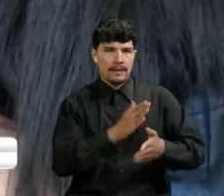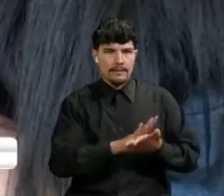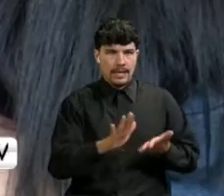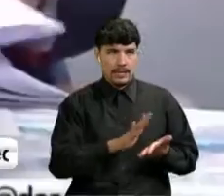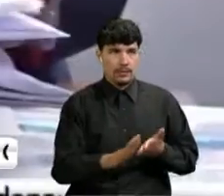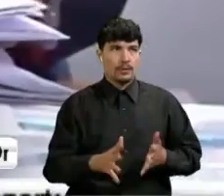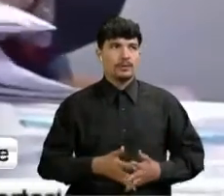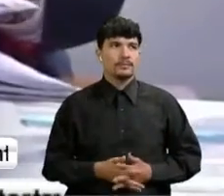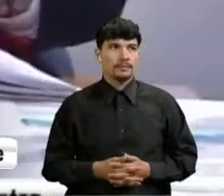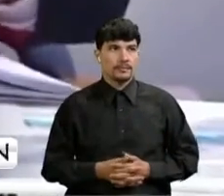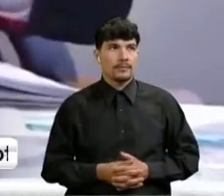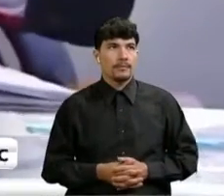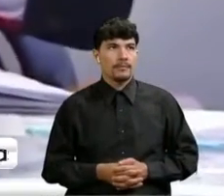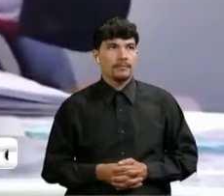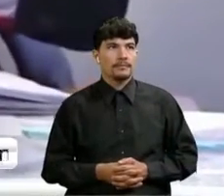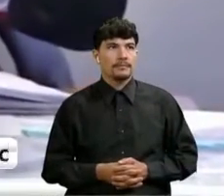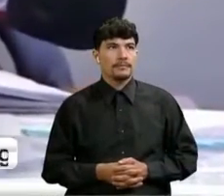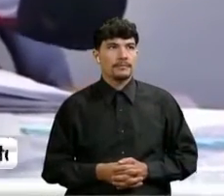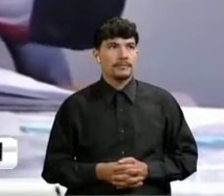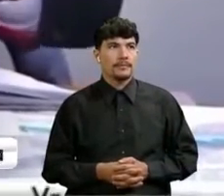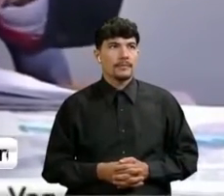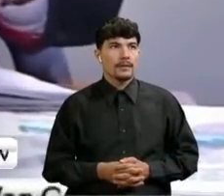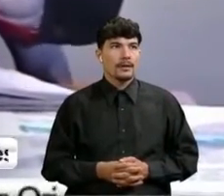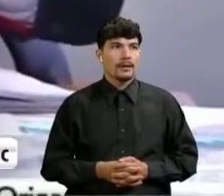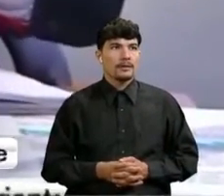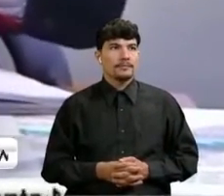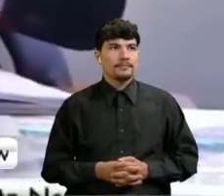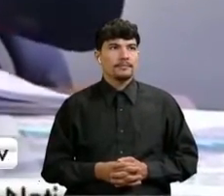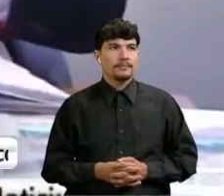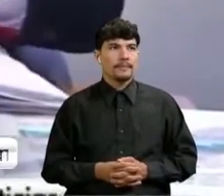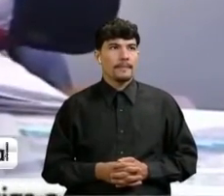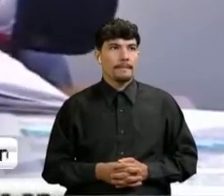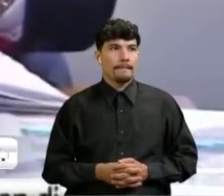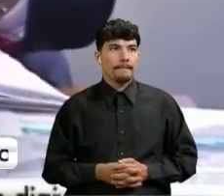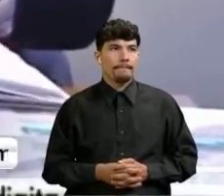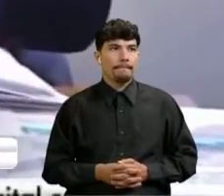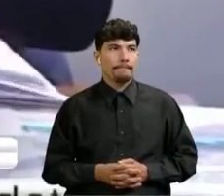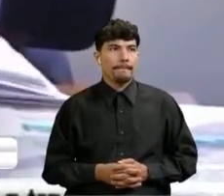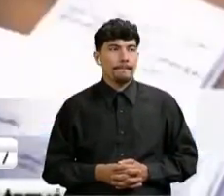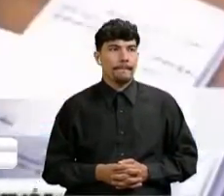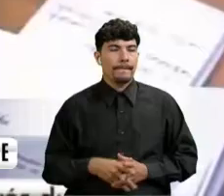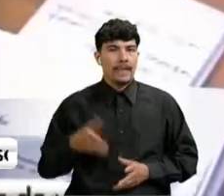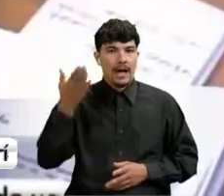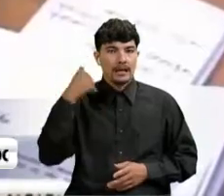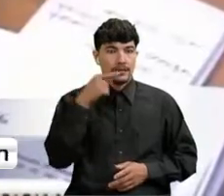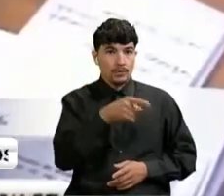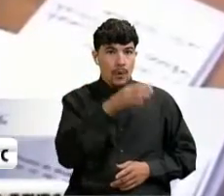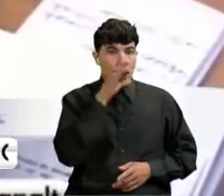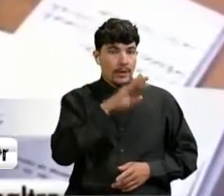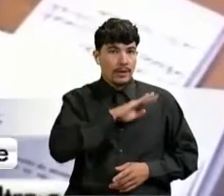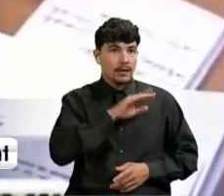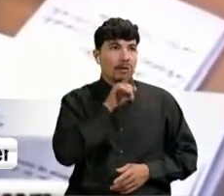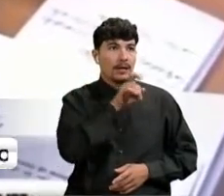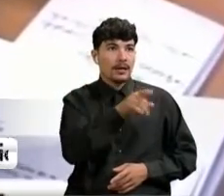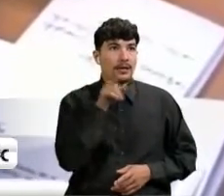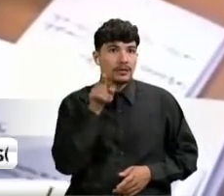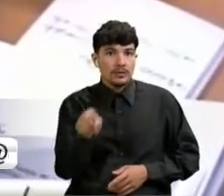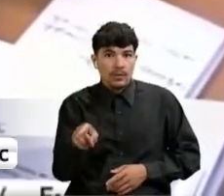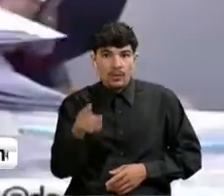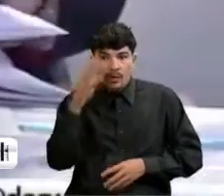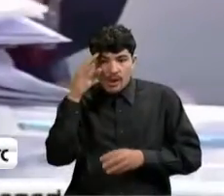hernández y el subcontralor de bucaramanga héctor noriega para entonces el mandatario local acusó de concusión